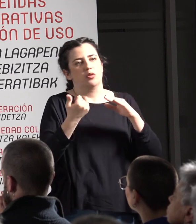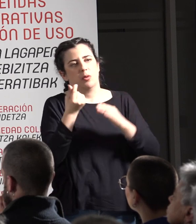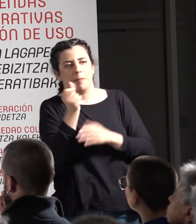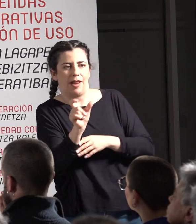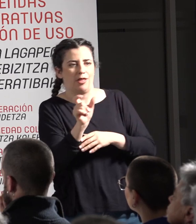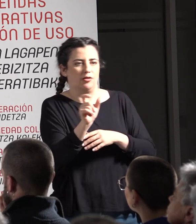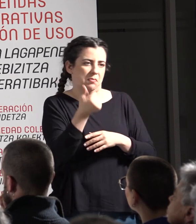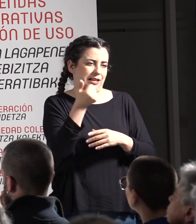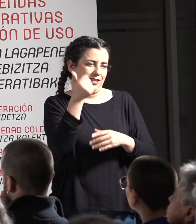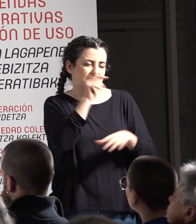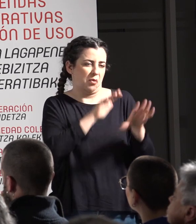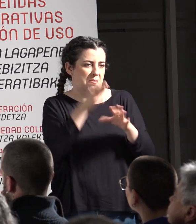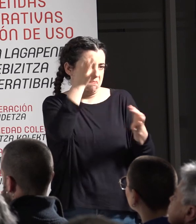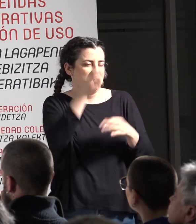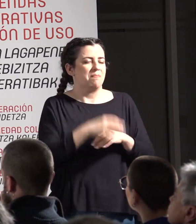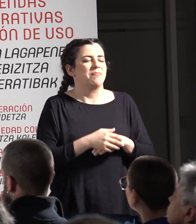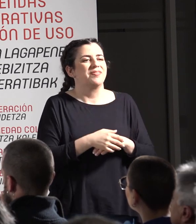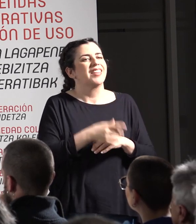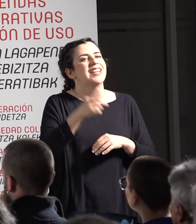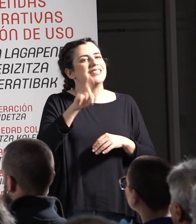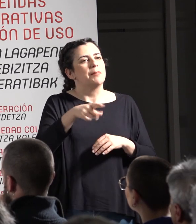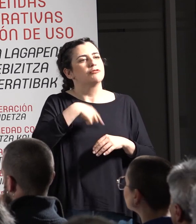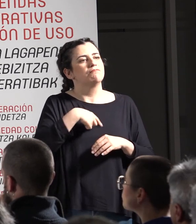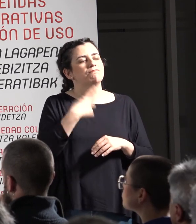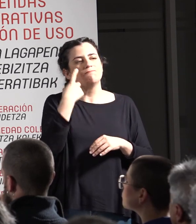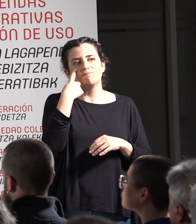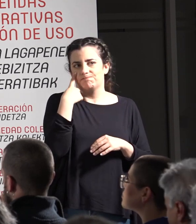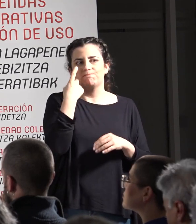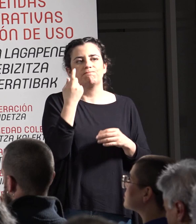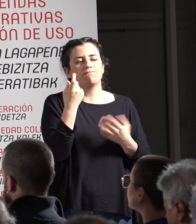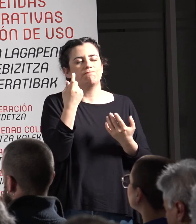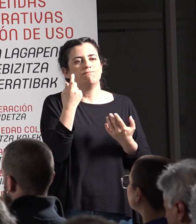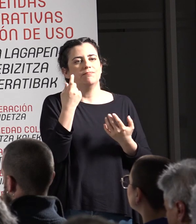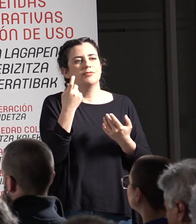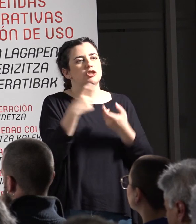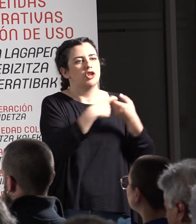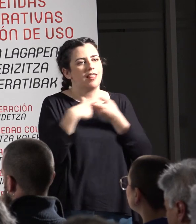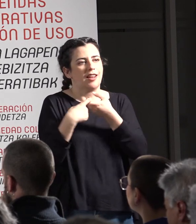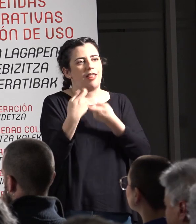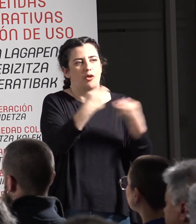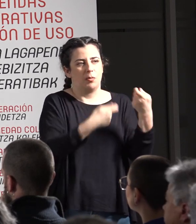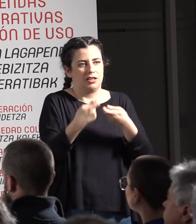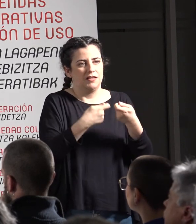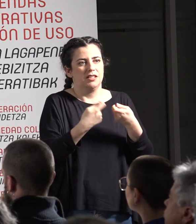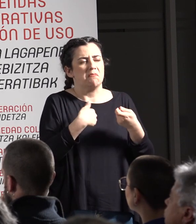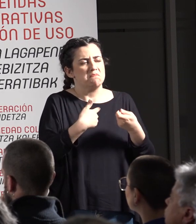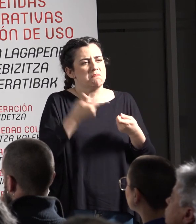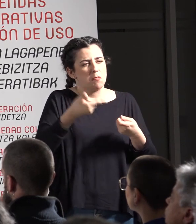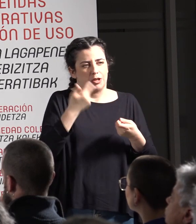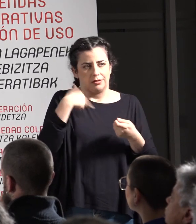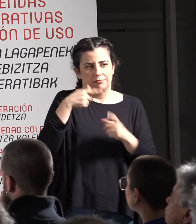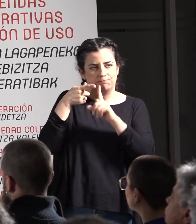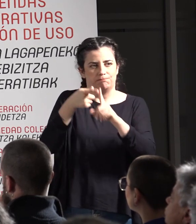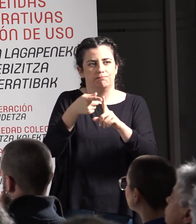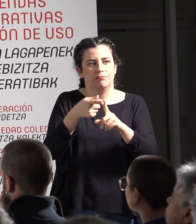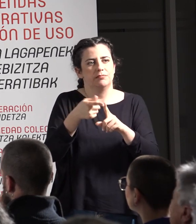bueno, también tenemos muy en cuenta con este tipo de proyectos la solidaridad entre cooperativistas, que se establezca